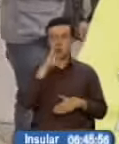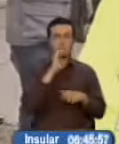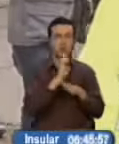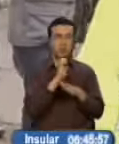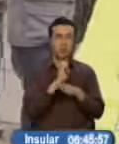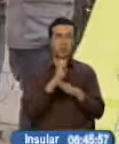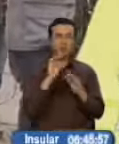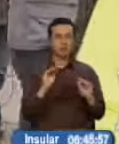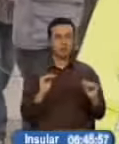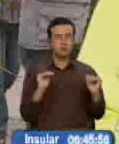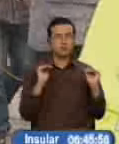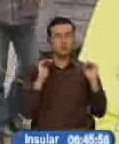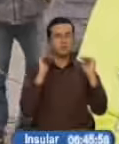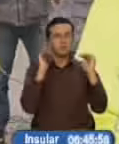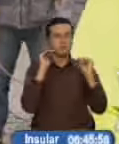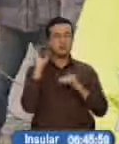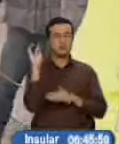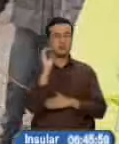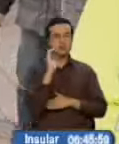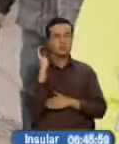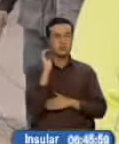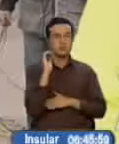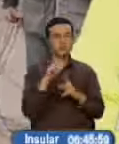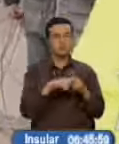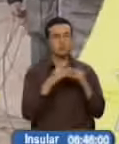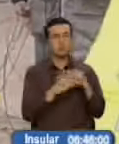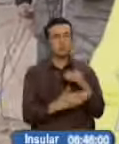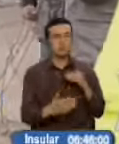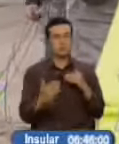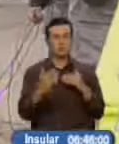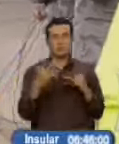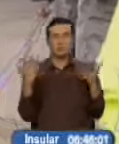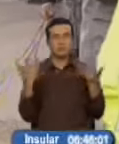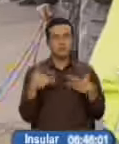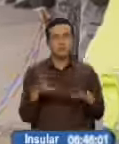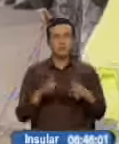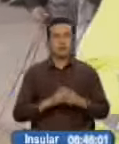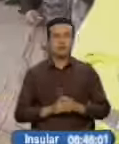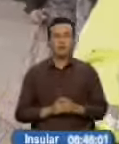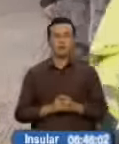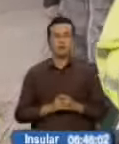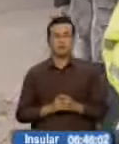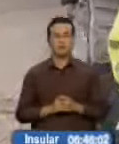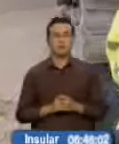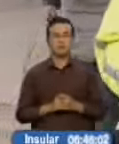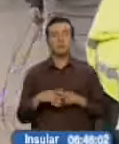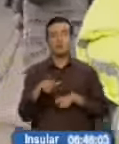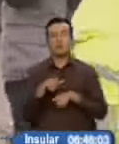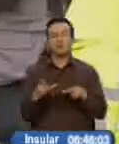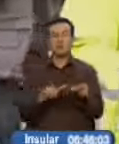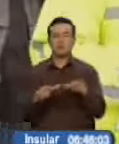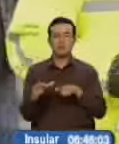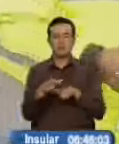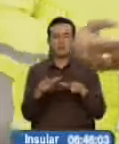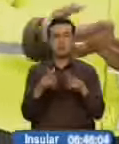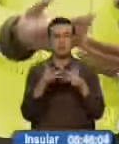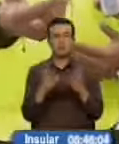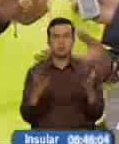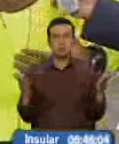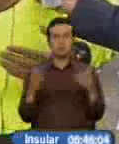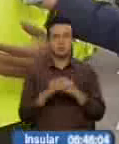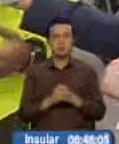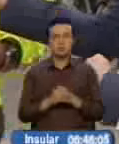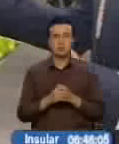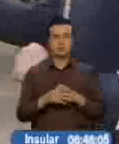ecuatoriana destacada en Colombia. A raíz de eso es que nosotros hemos logrado generar espacios y corredores desde